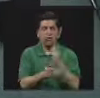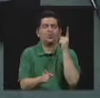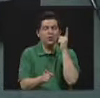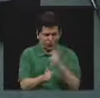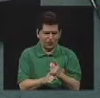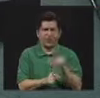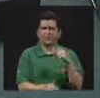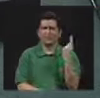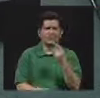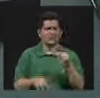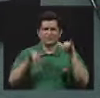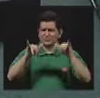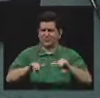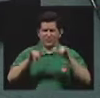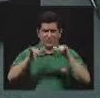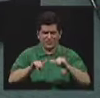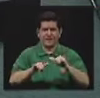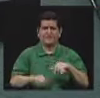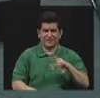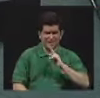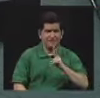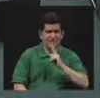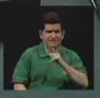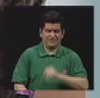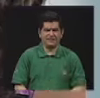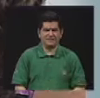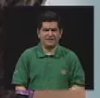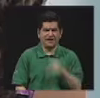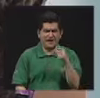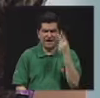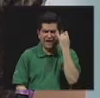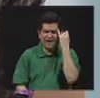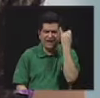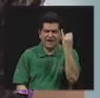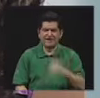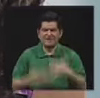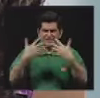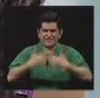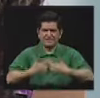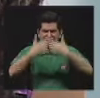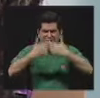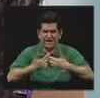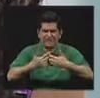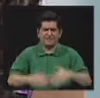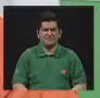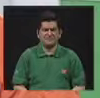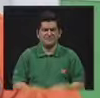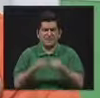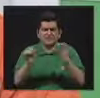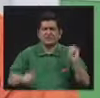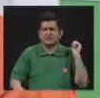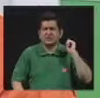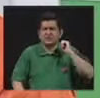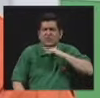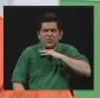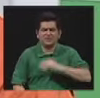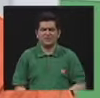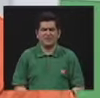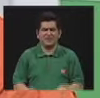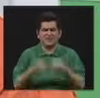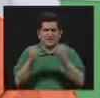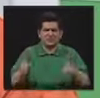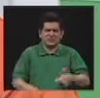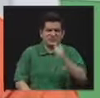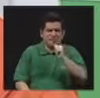allá del papel, ¿verdad? No es el papel, es la sostenibilidad lo que vale. El deseo de mantener la empresa de uno sin hacer